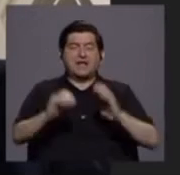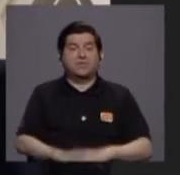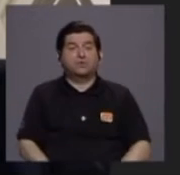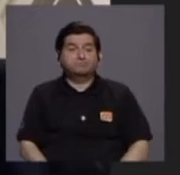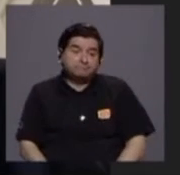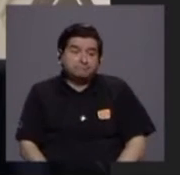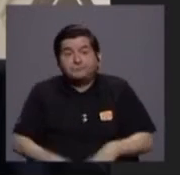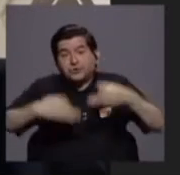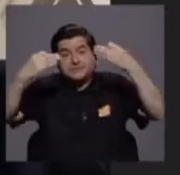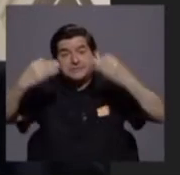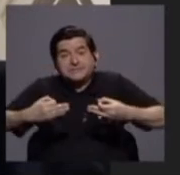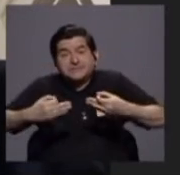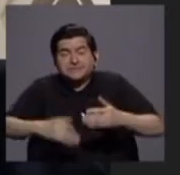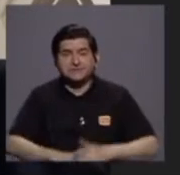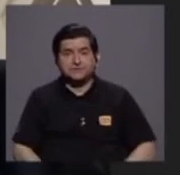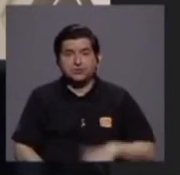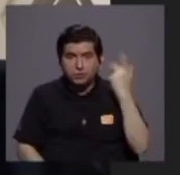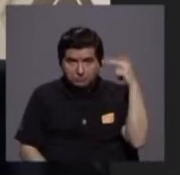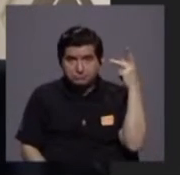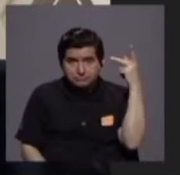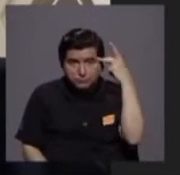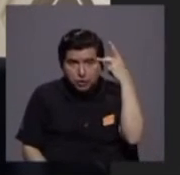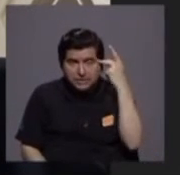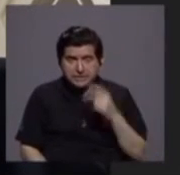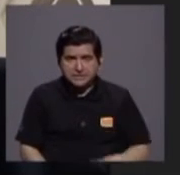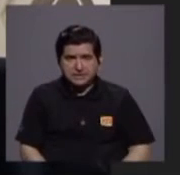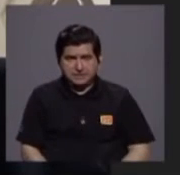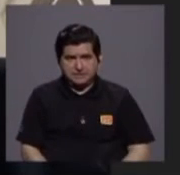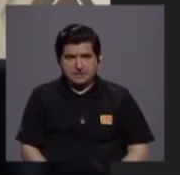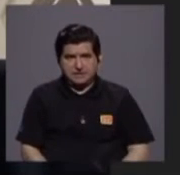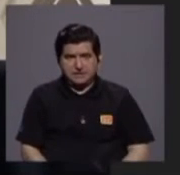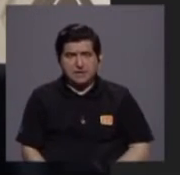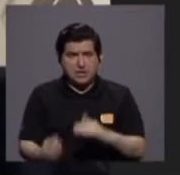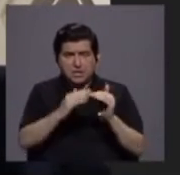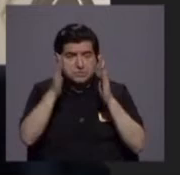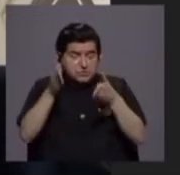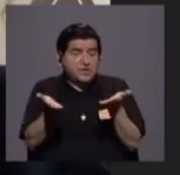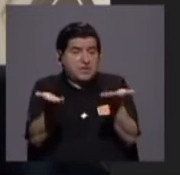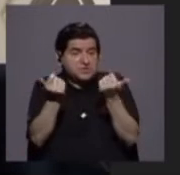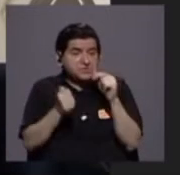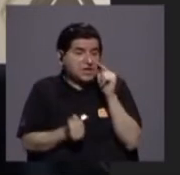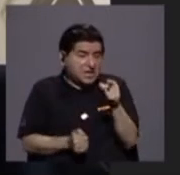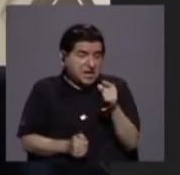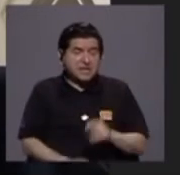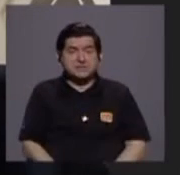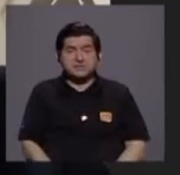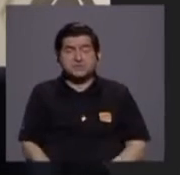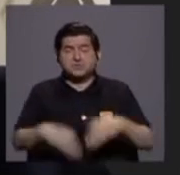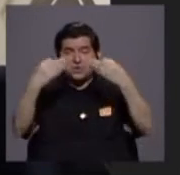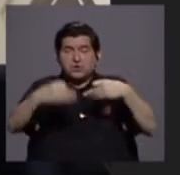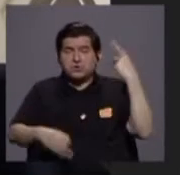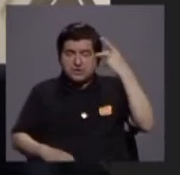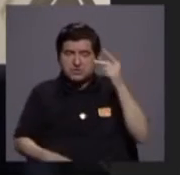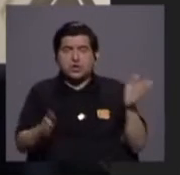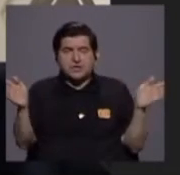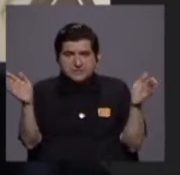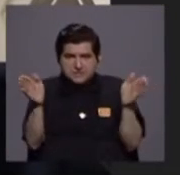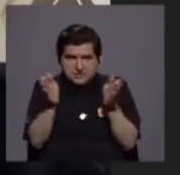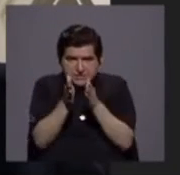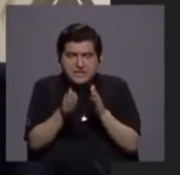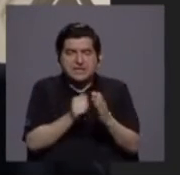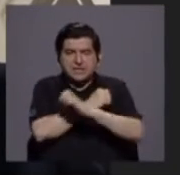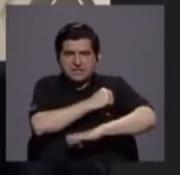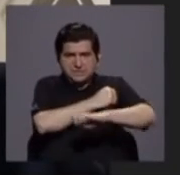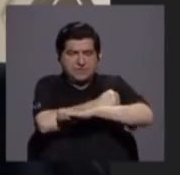entonces la decisión tiene que venir políticamente. Si los ciudadanos eso es lo que quieren, la decisión política es reducir ese Estado, porque